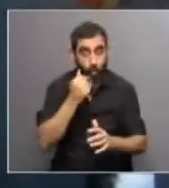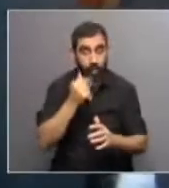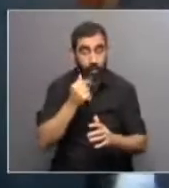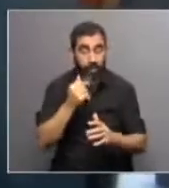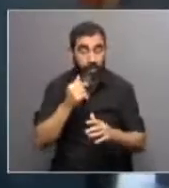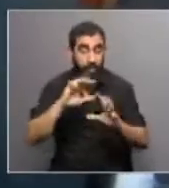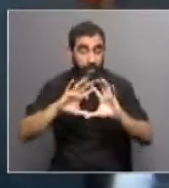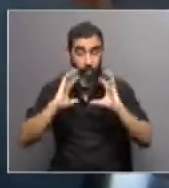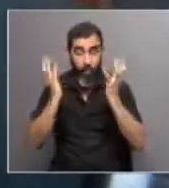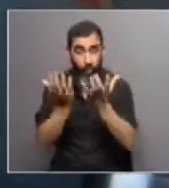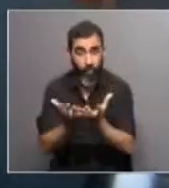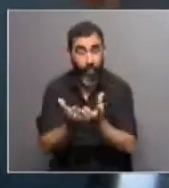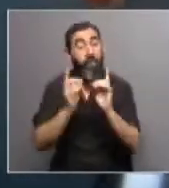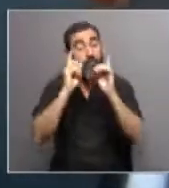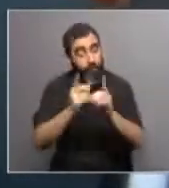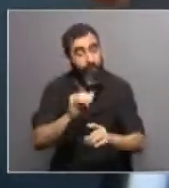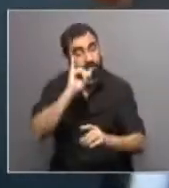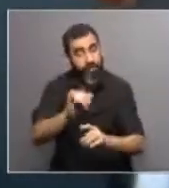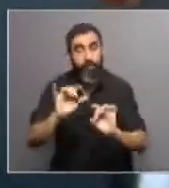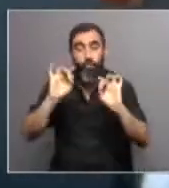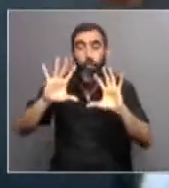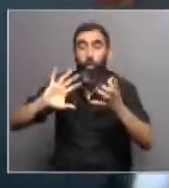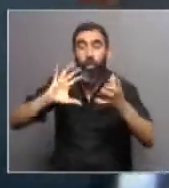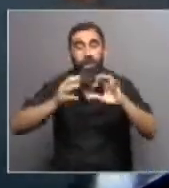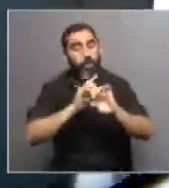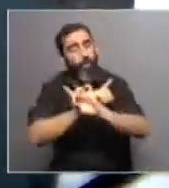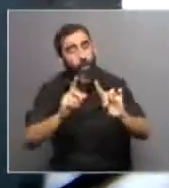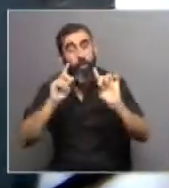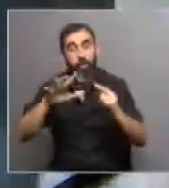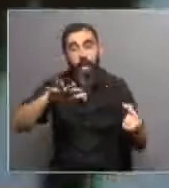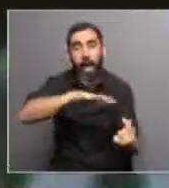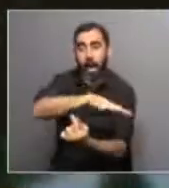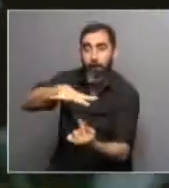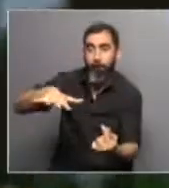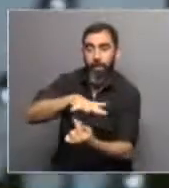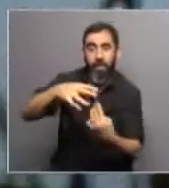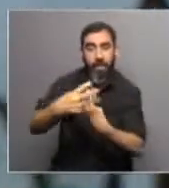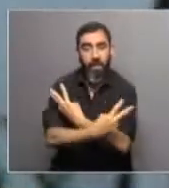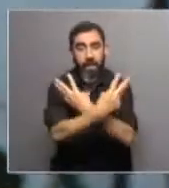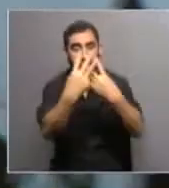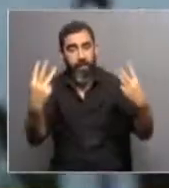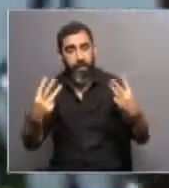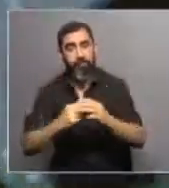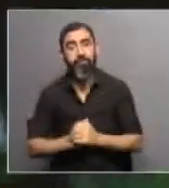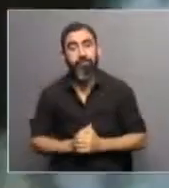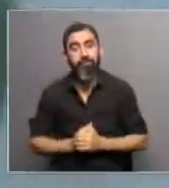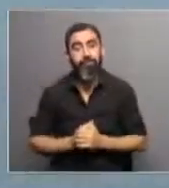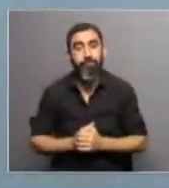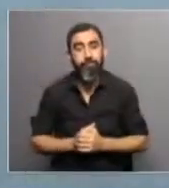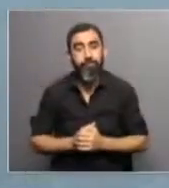dudas, cuando hablamos de la huella del hombre, además hay que mirar no solo la parte climática, Claro. sino la parte ambiental en general. Claro, Así que, sin duda.